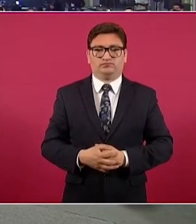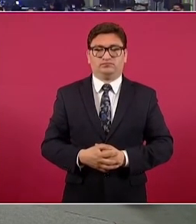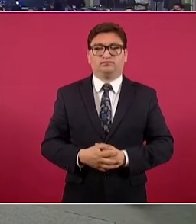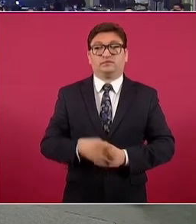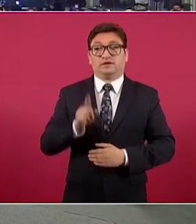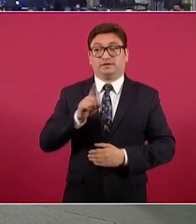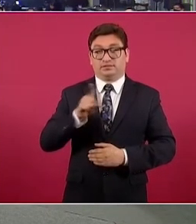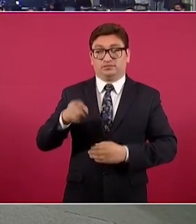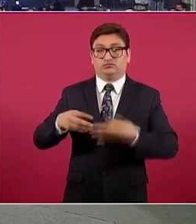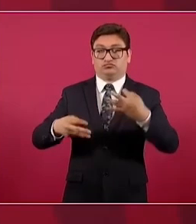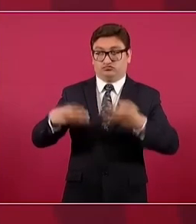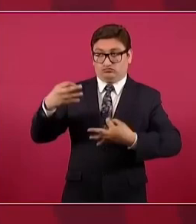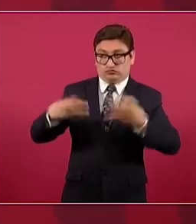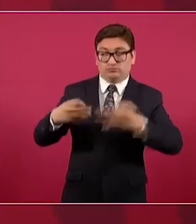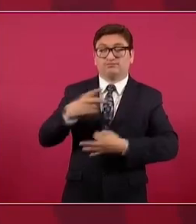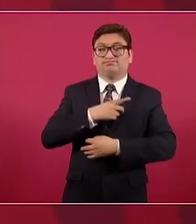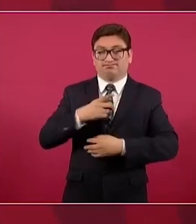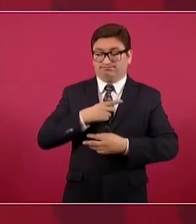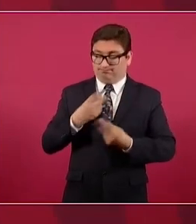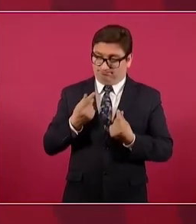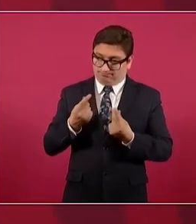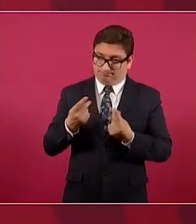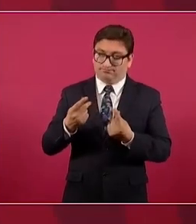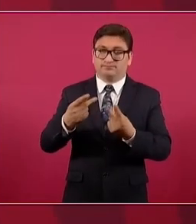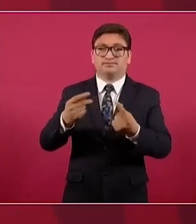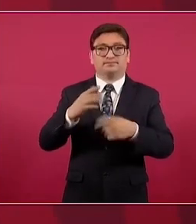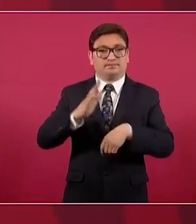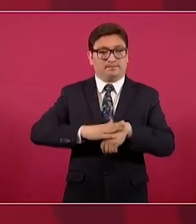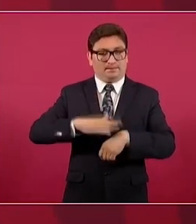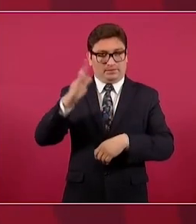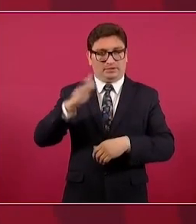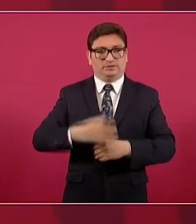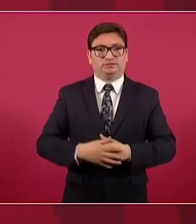Deben de acelerar más